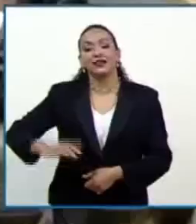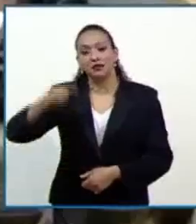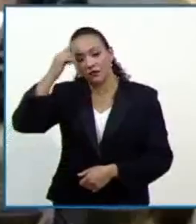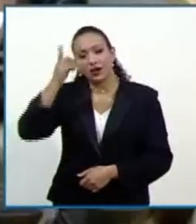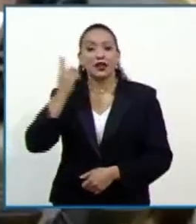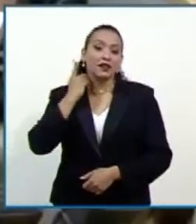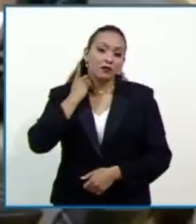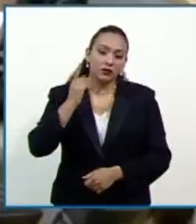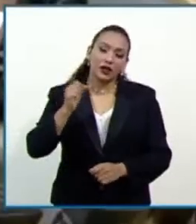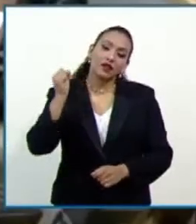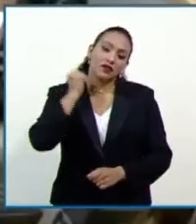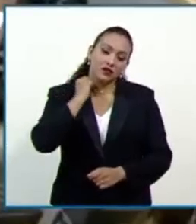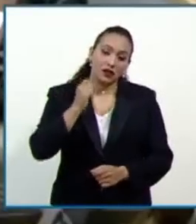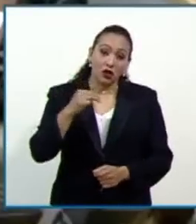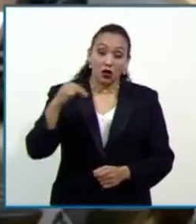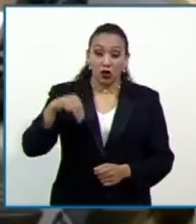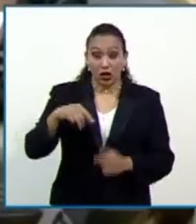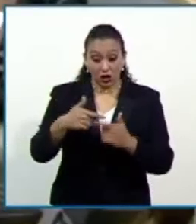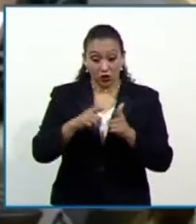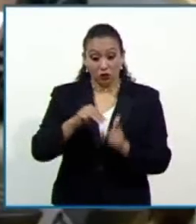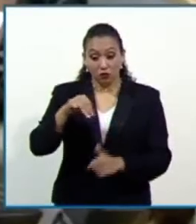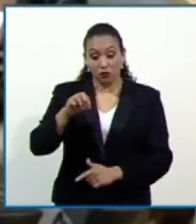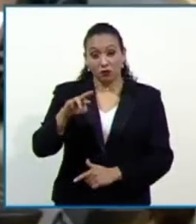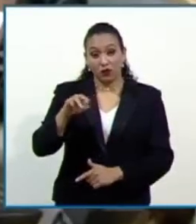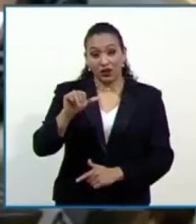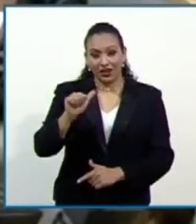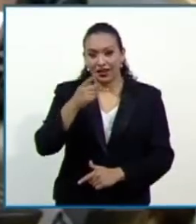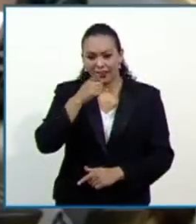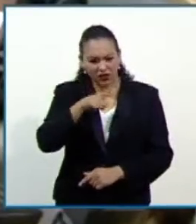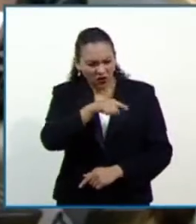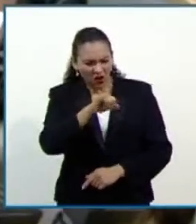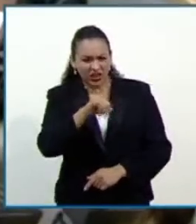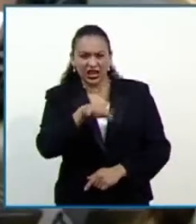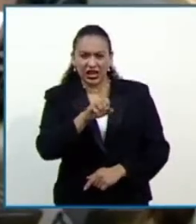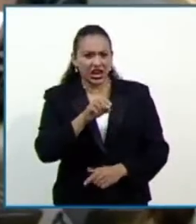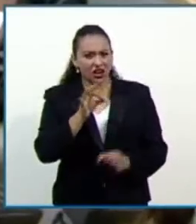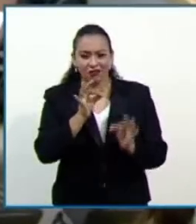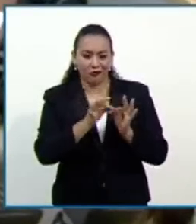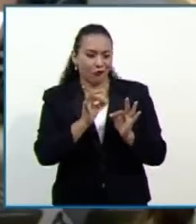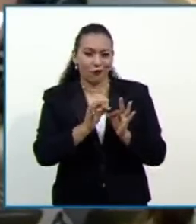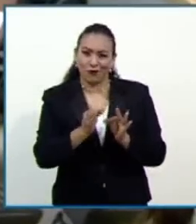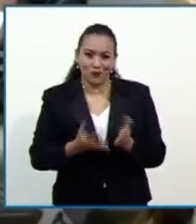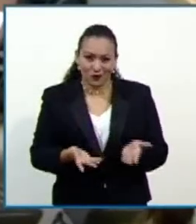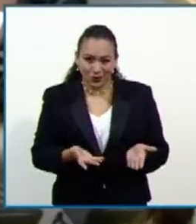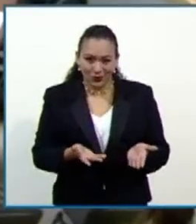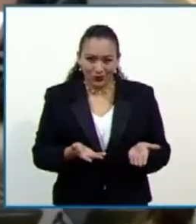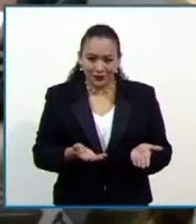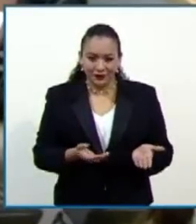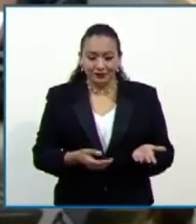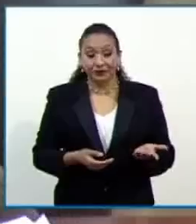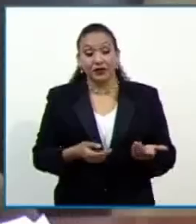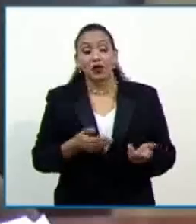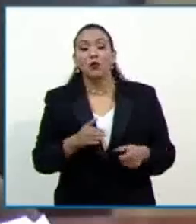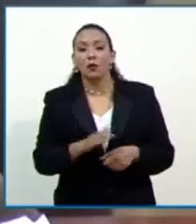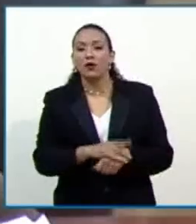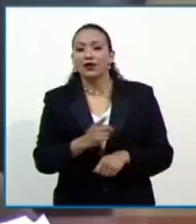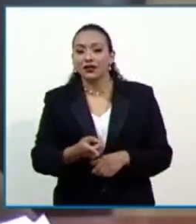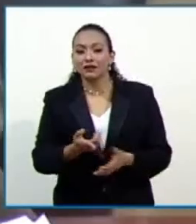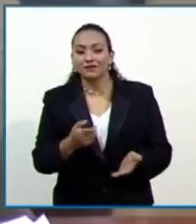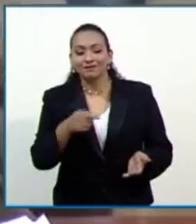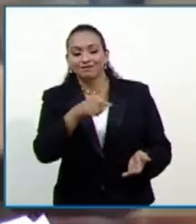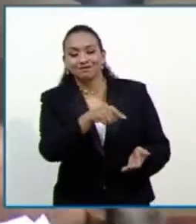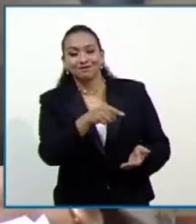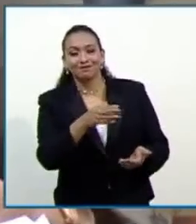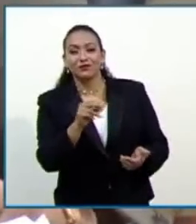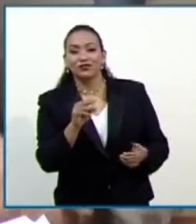diputados federales. Morena advierte que el Consejo General del INE incumplió con la sentencia de la Sala Superior en el sentido de que no